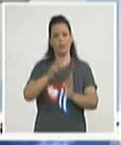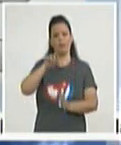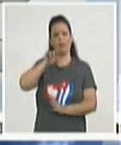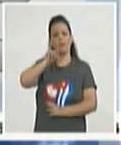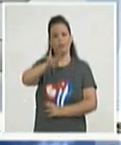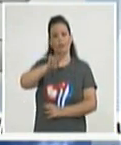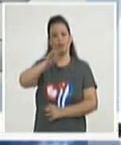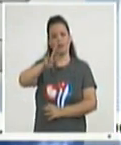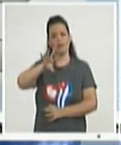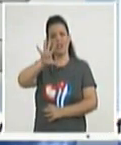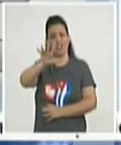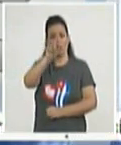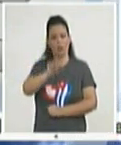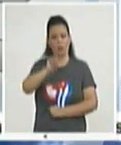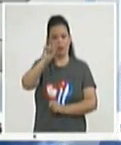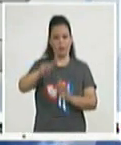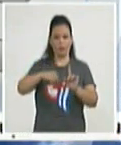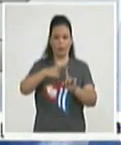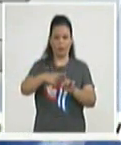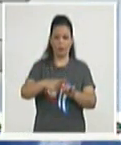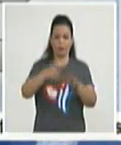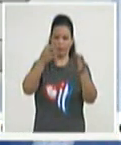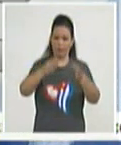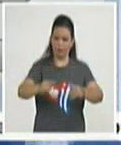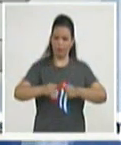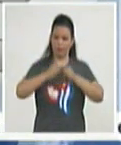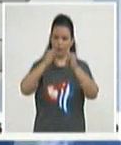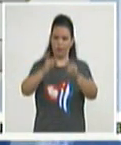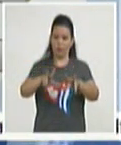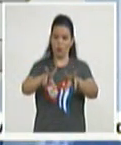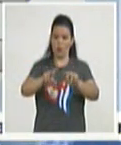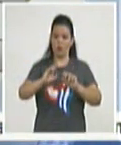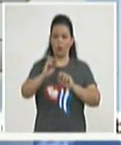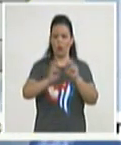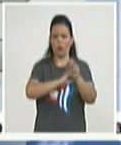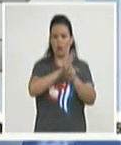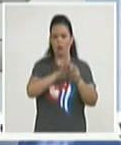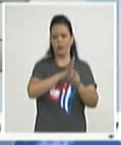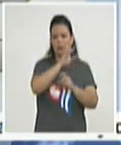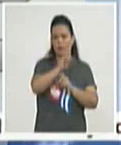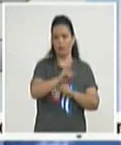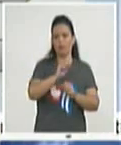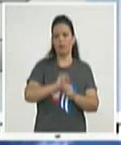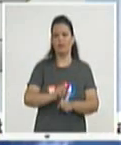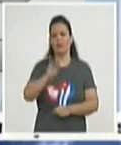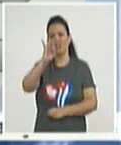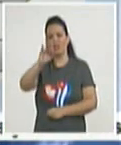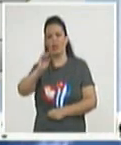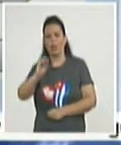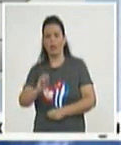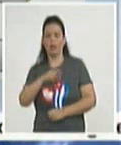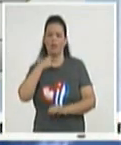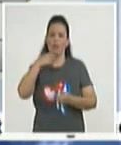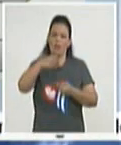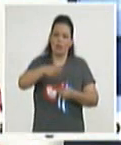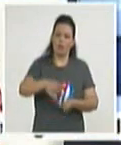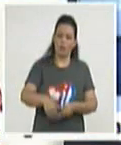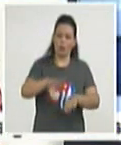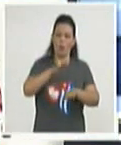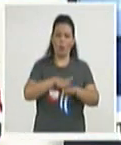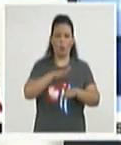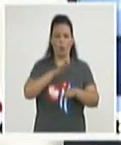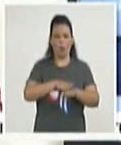6.935 nuevos pacientes diagnosticados con el nuevo coronavirus y lamentablemente 70 fallecidos como consecuencia